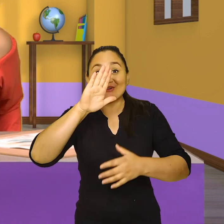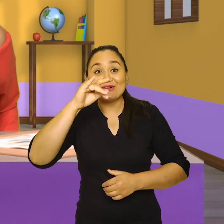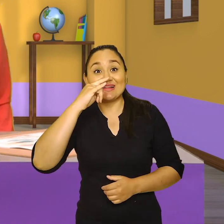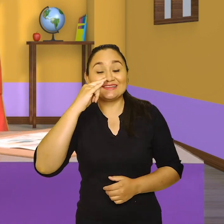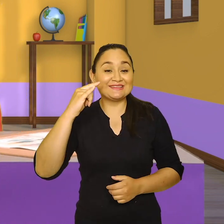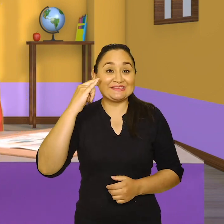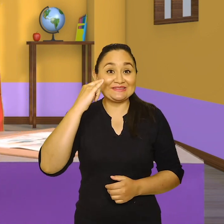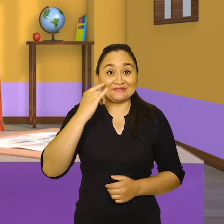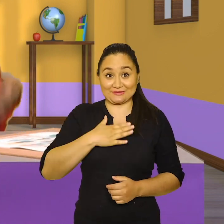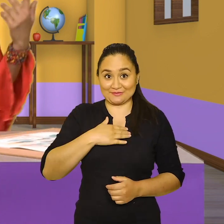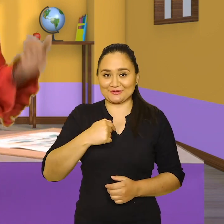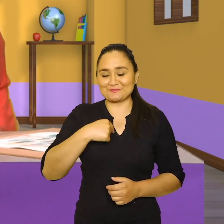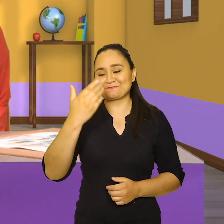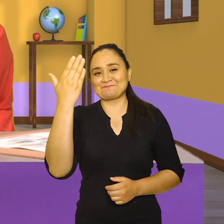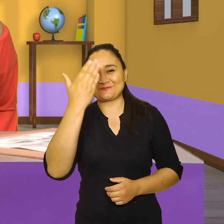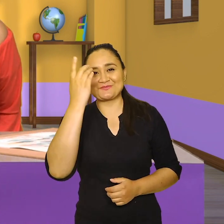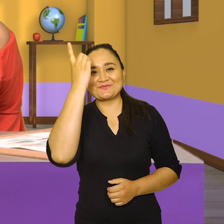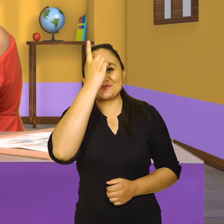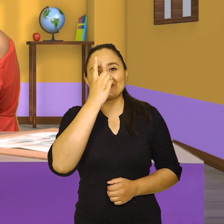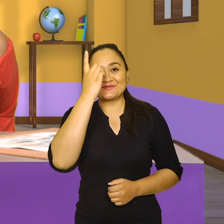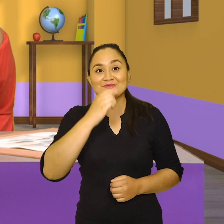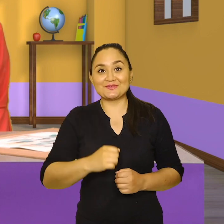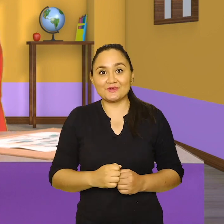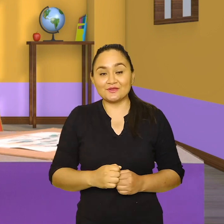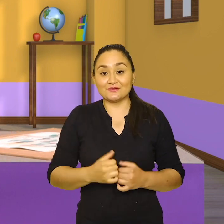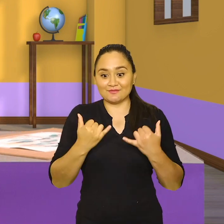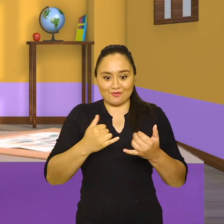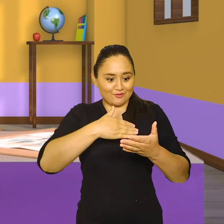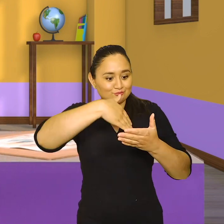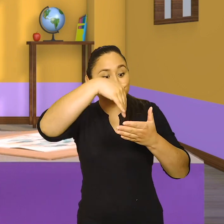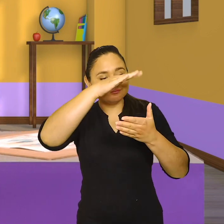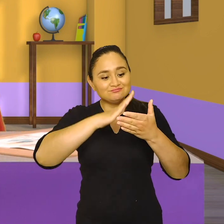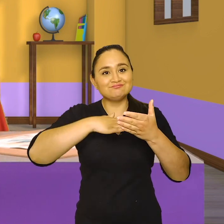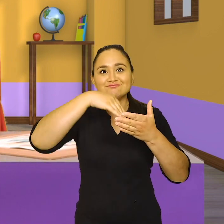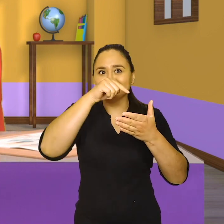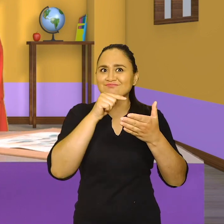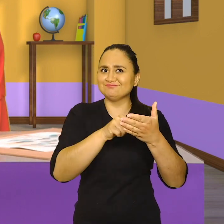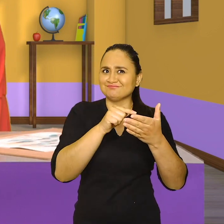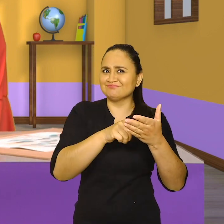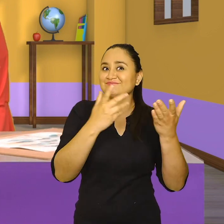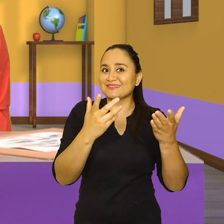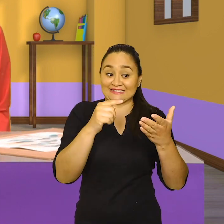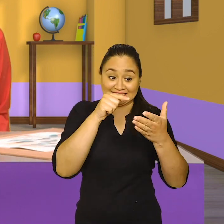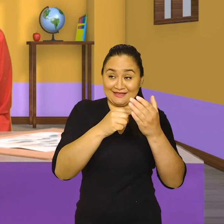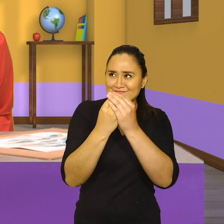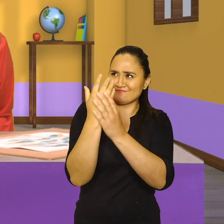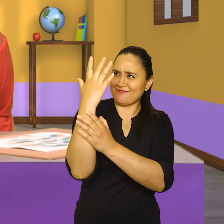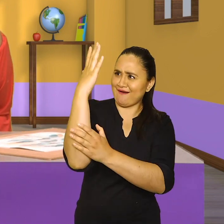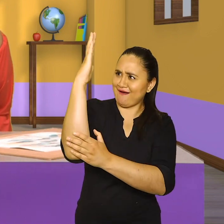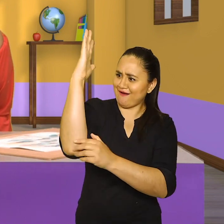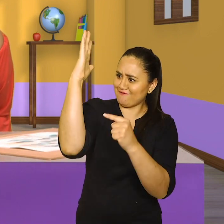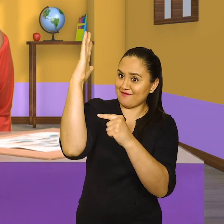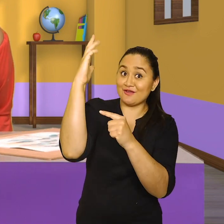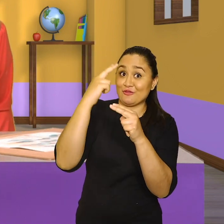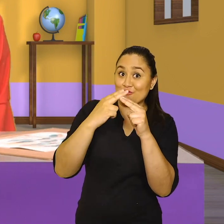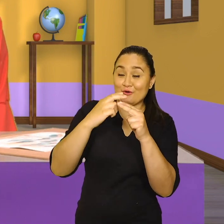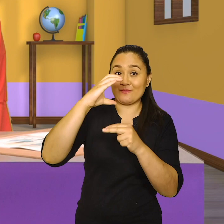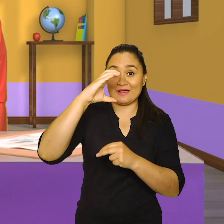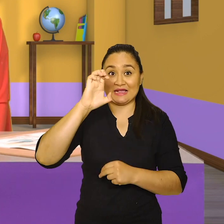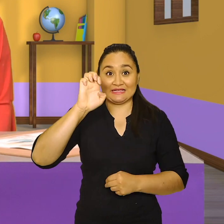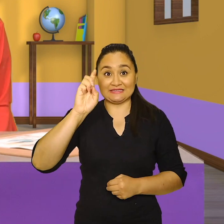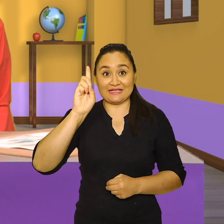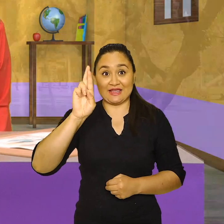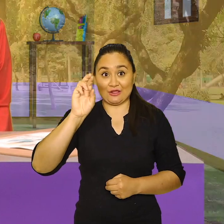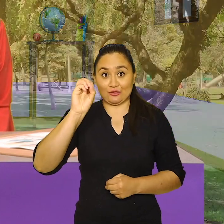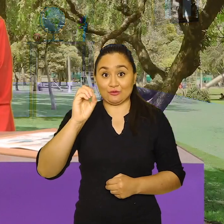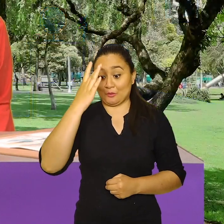¡Hola, niñas! ¡Hola, niños! Soy la profe Diana. Me encontraron pintando un hermoso árbol de cedro. Es